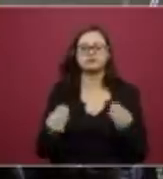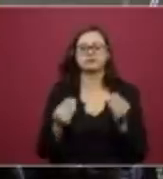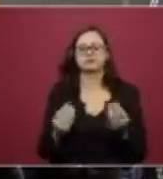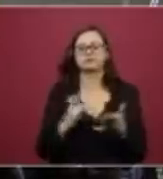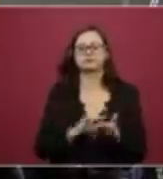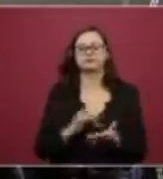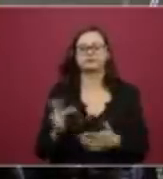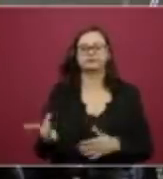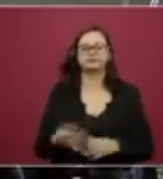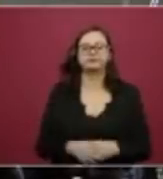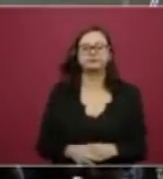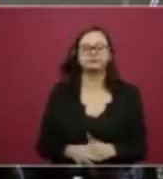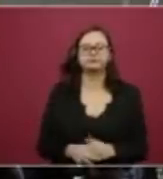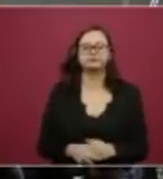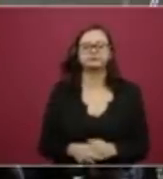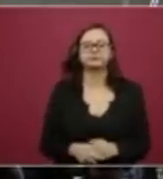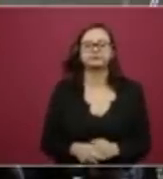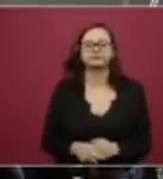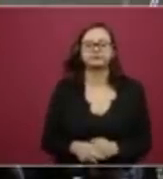gracias.